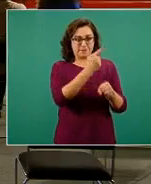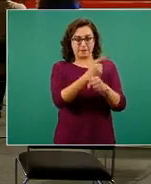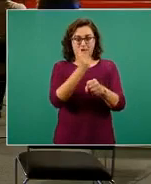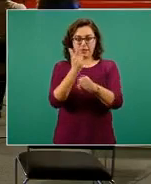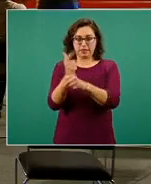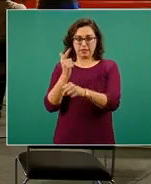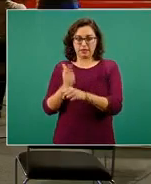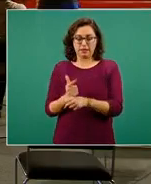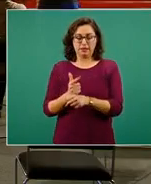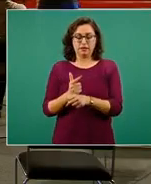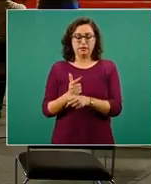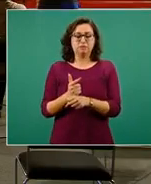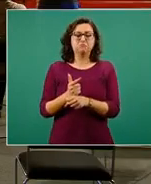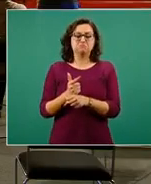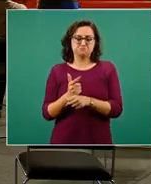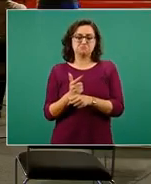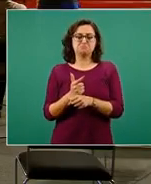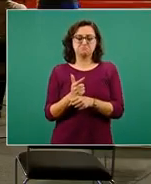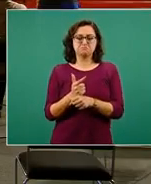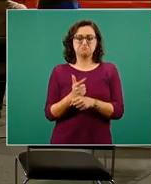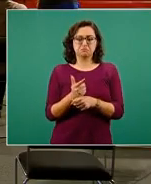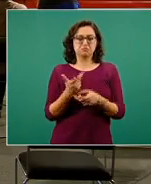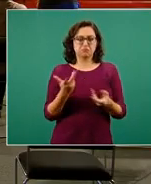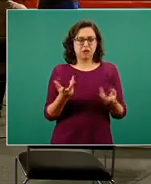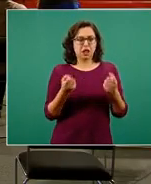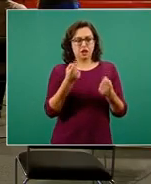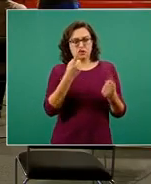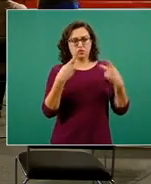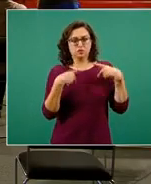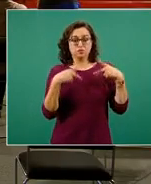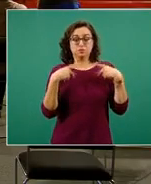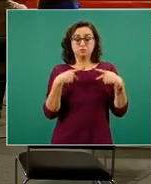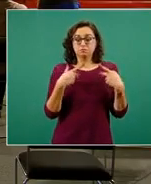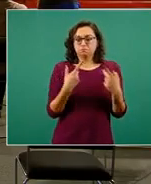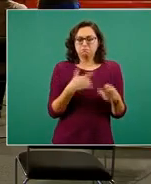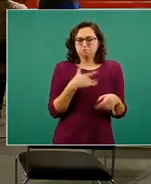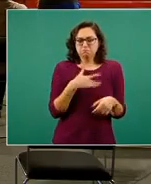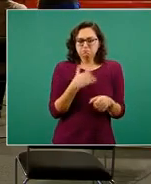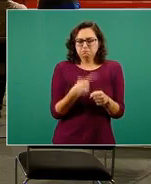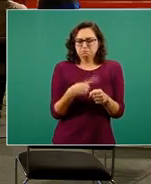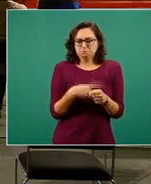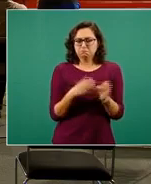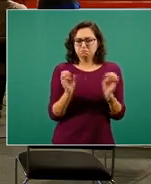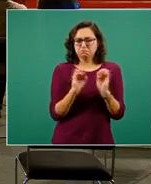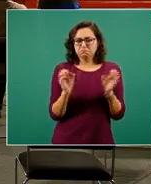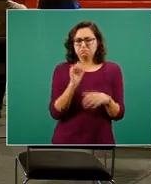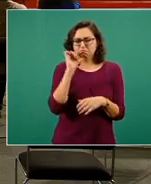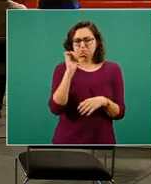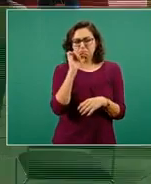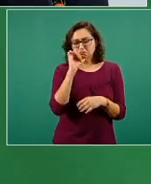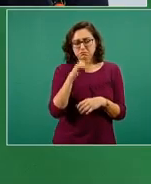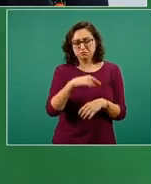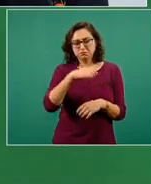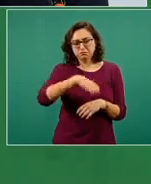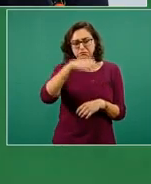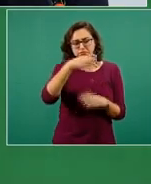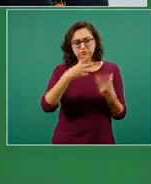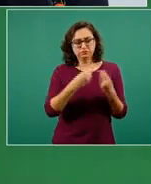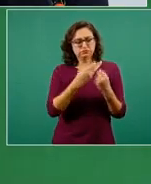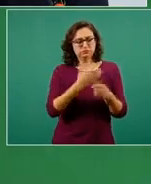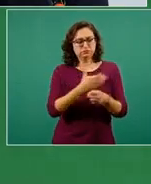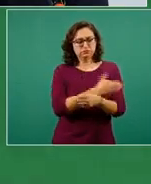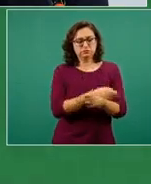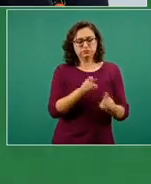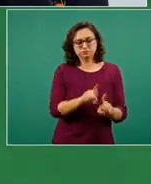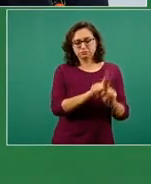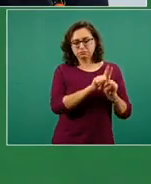porcentaje significativo gentes que son asintomáticas, pero que están llevando a su adulto mayor a vacunar y que están siendo